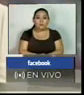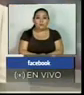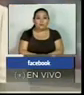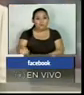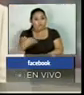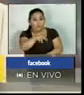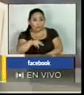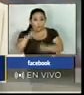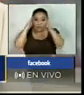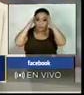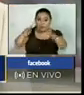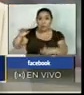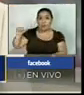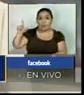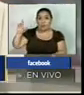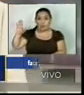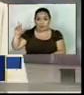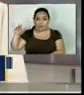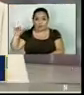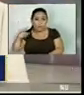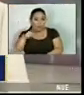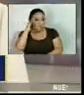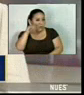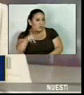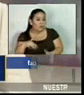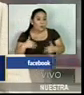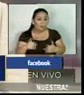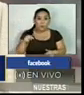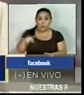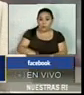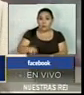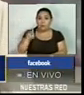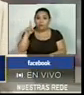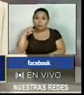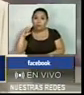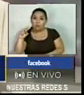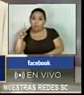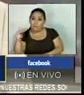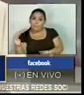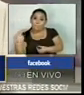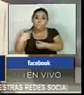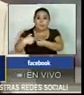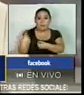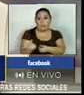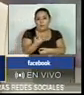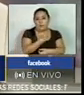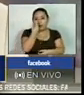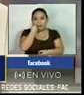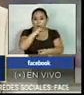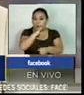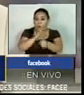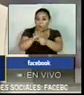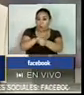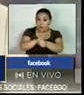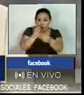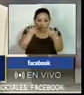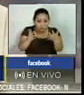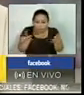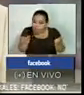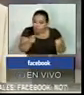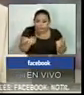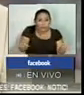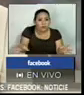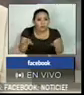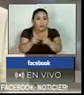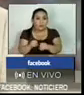Amigos de la audición, ¿cómo están? Paraguay Suma, hoy 101 casos nuevos de COVID-19 positivos con lo cual la cifra total llega